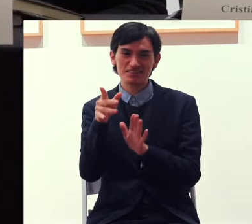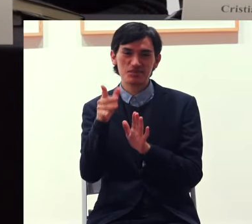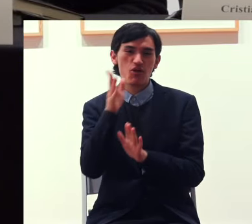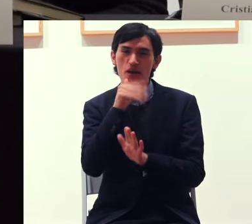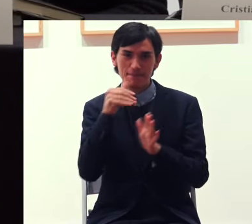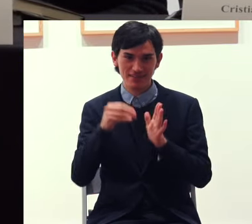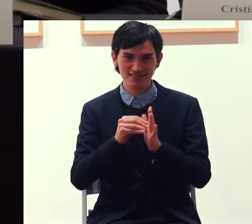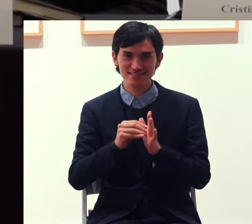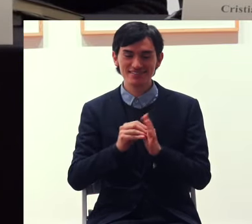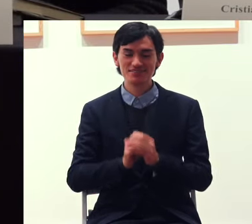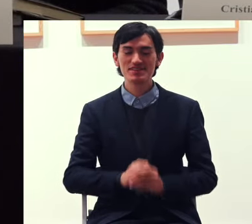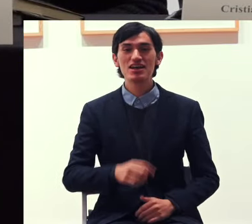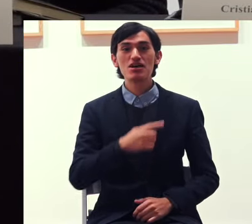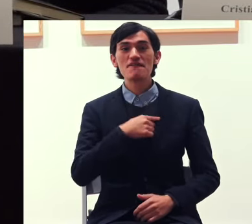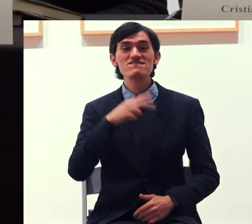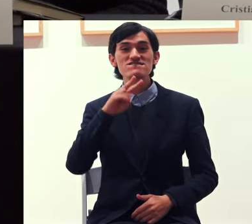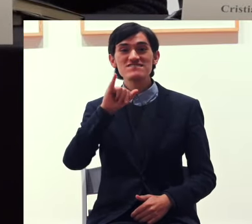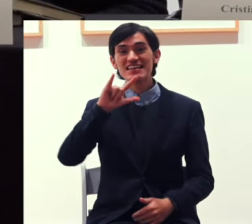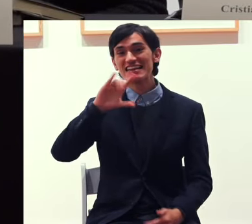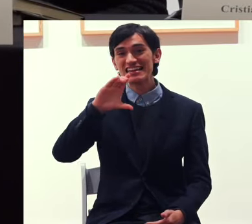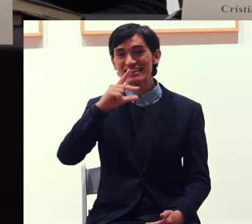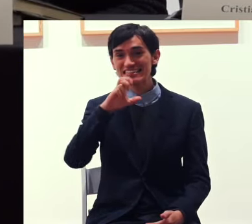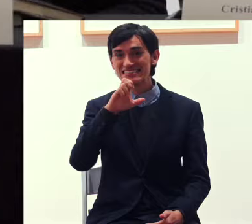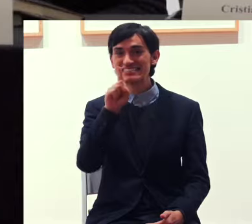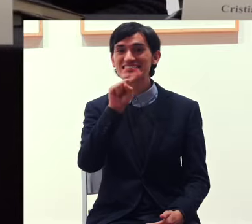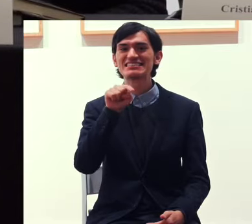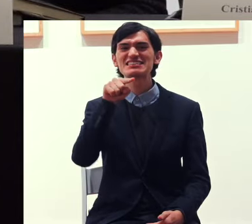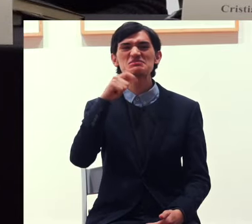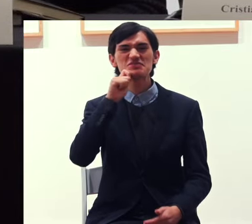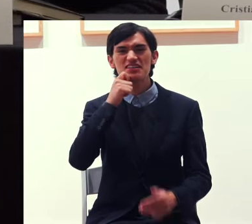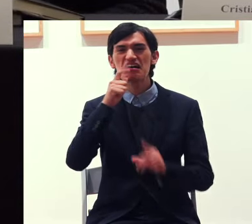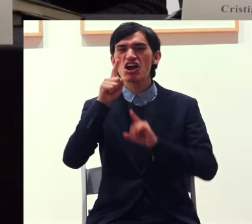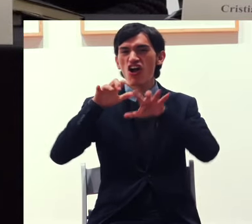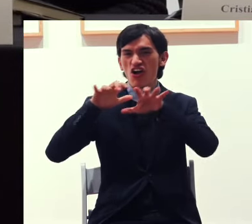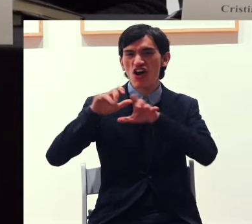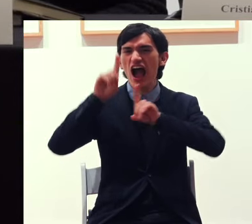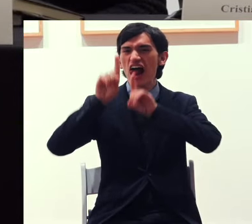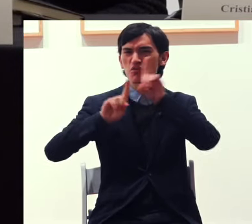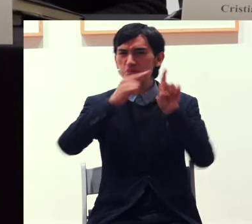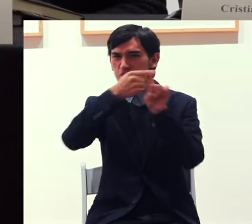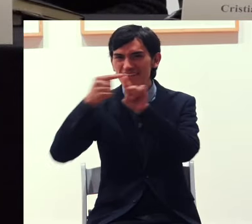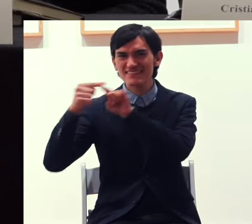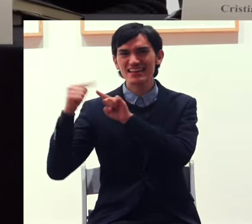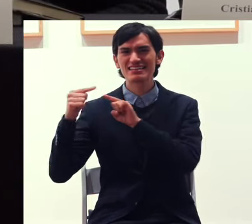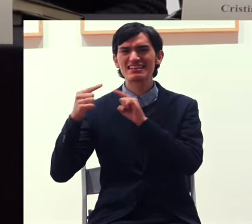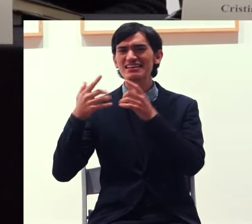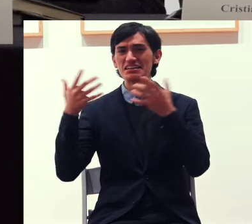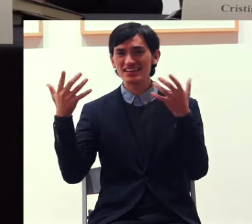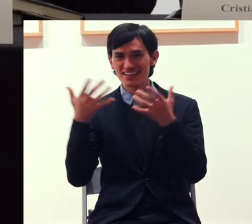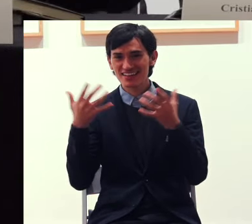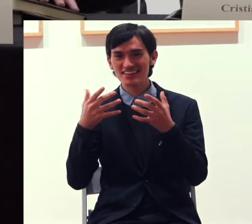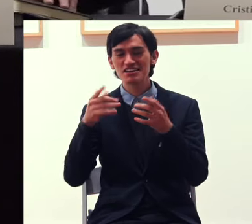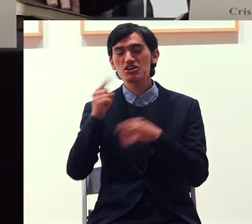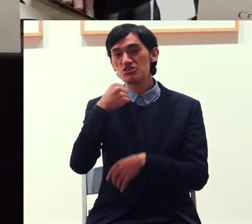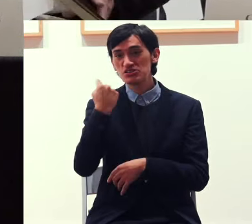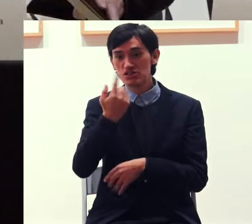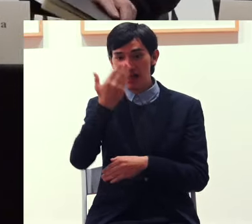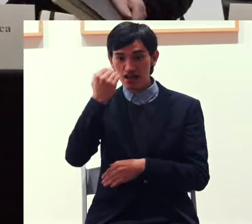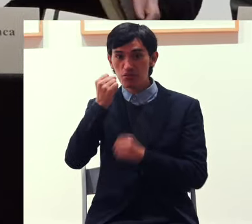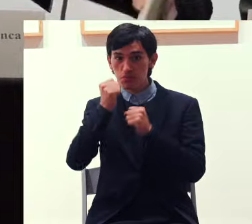no mucho más que eso, y se llama Vilches Análogo, que son algunas cosas dispersas a lo